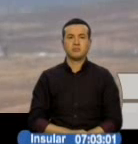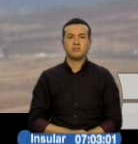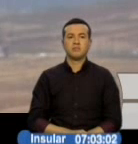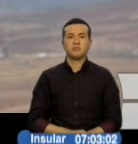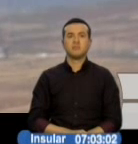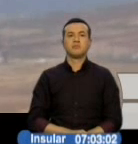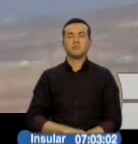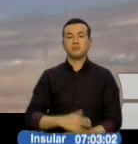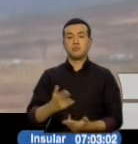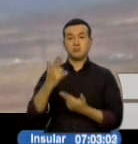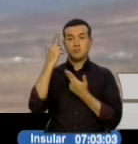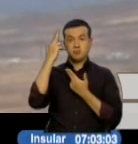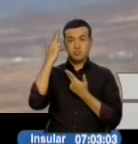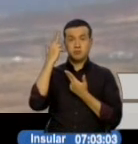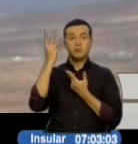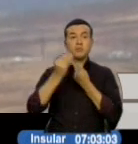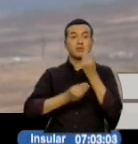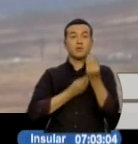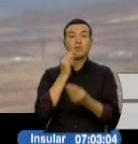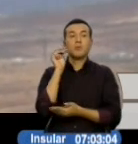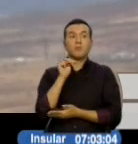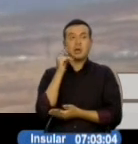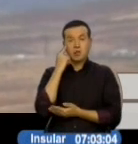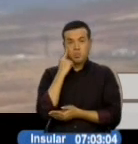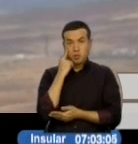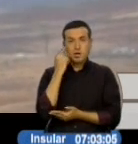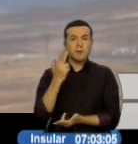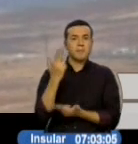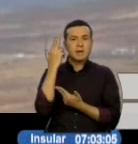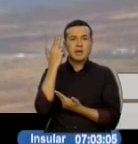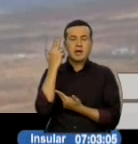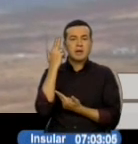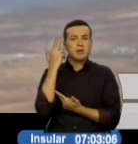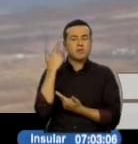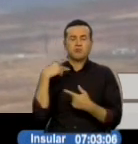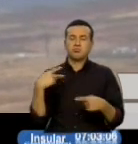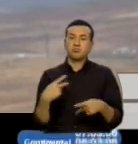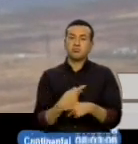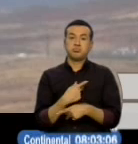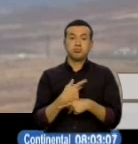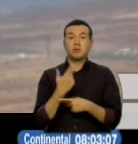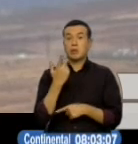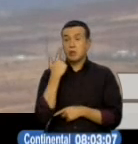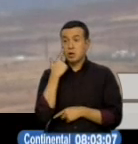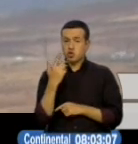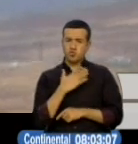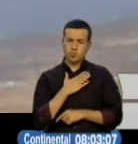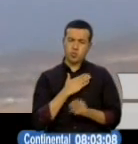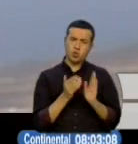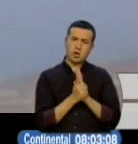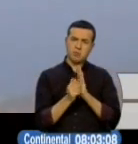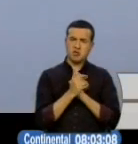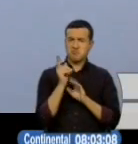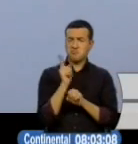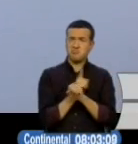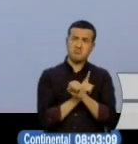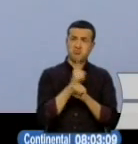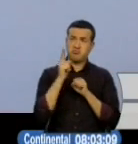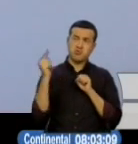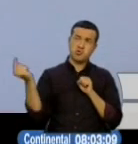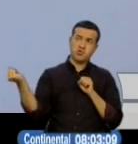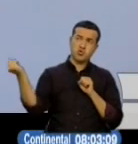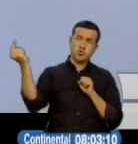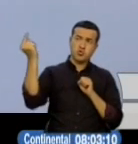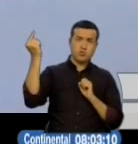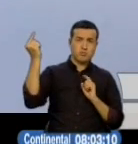El ejército de Estados Unidos realizó este martes una prueba militar sin precedentes para comprobar su capacidad de interceptar un misil balístico en el